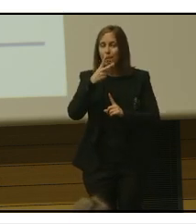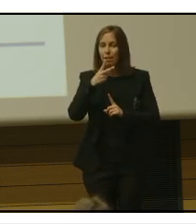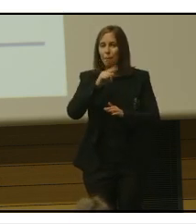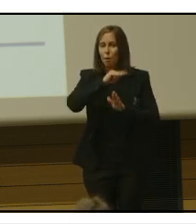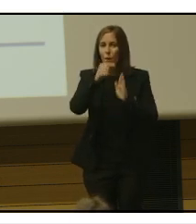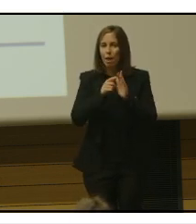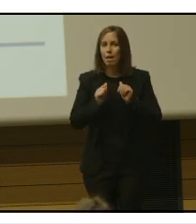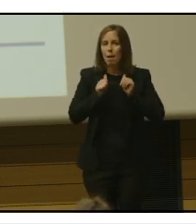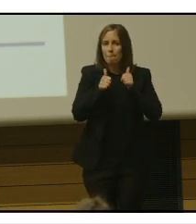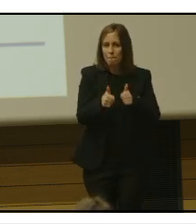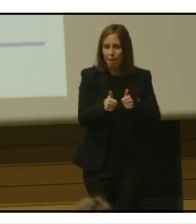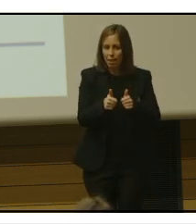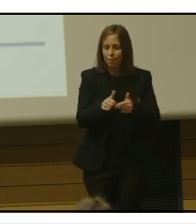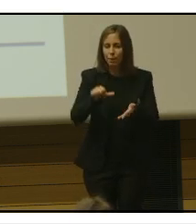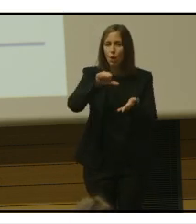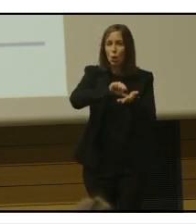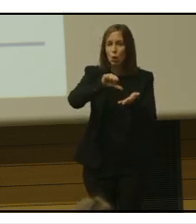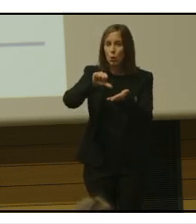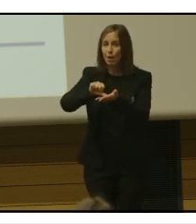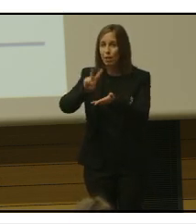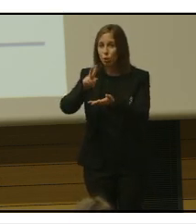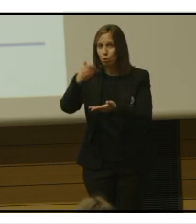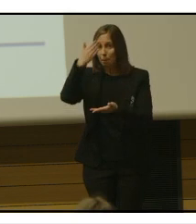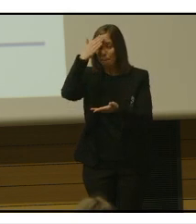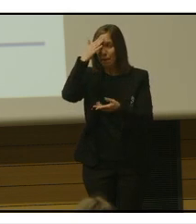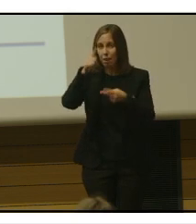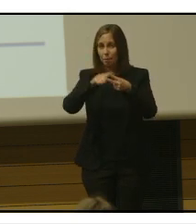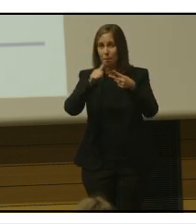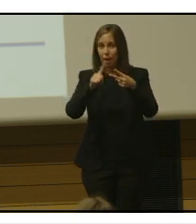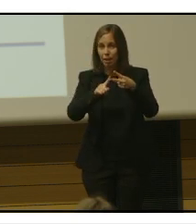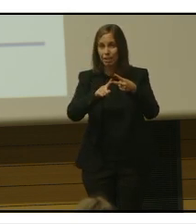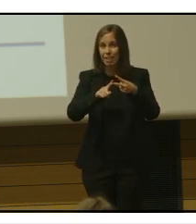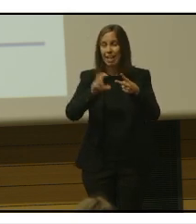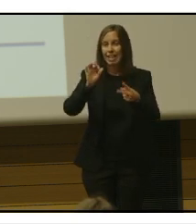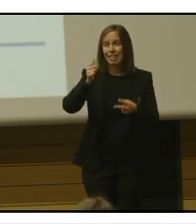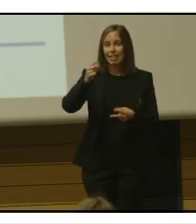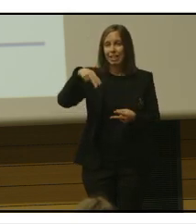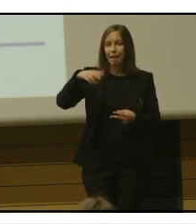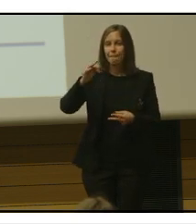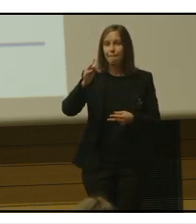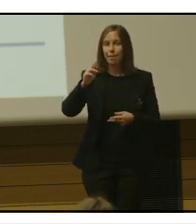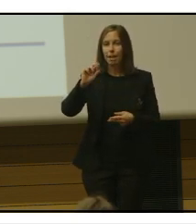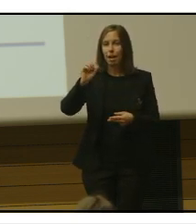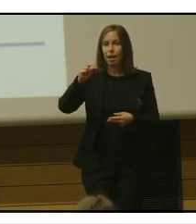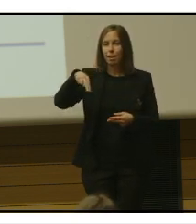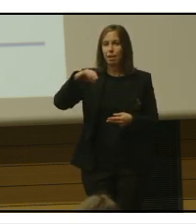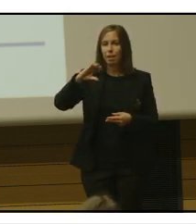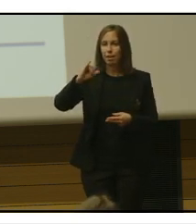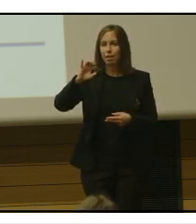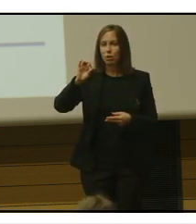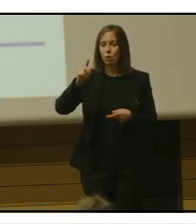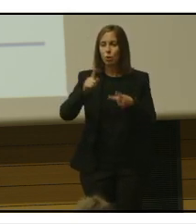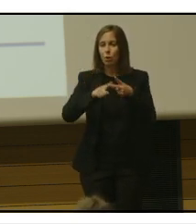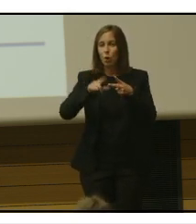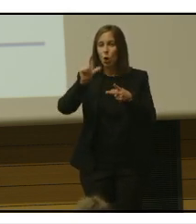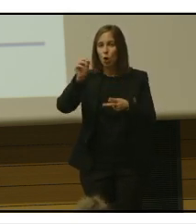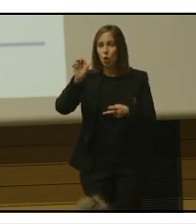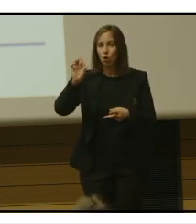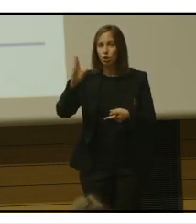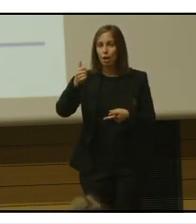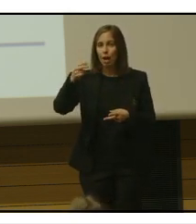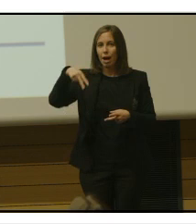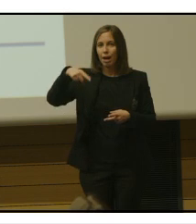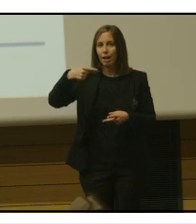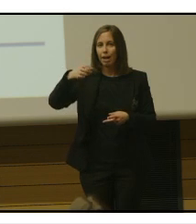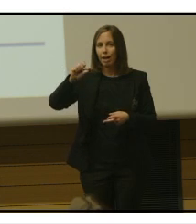dos principales ciudades, que serían, bueno, pues San Francisco y Los Ángeles, y también su capital, Sacramento, a generar